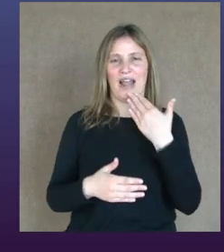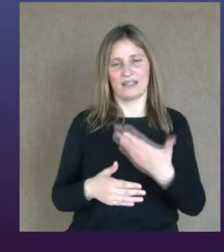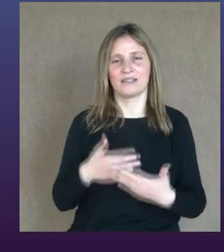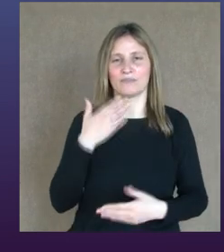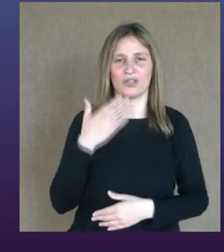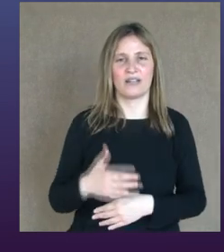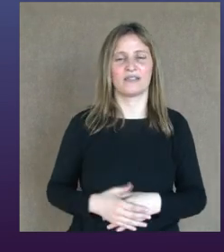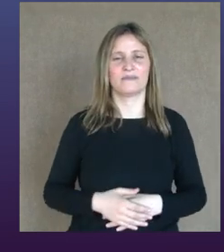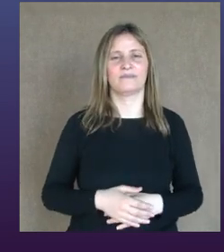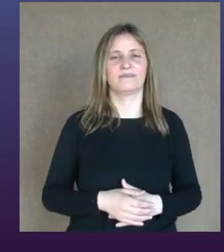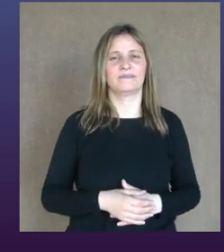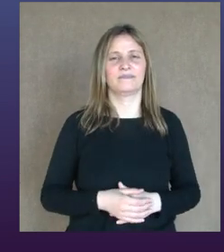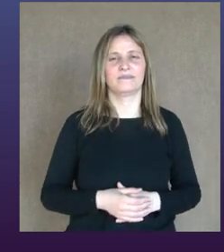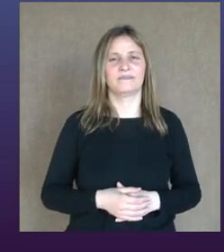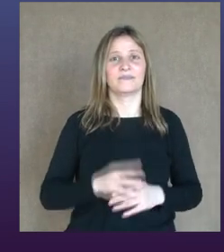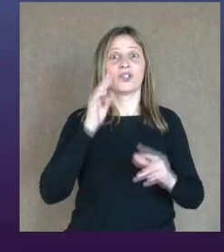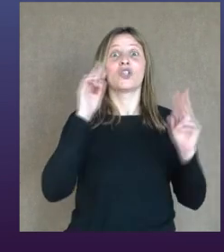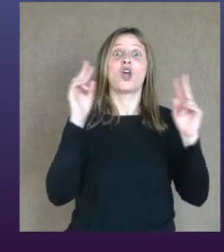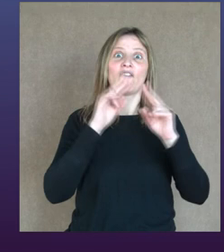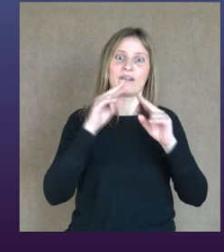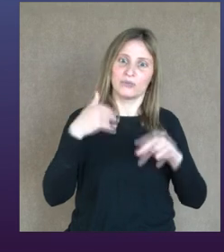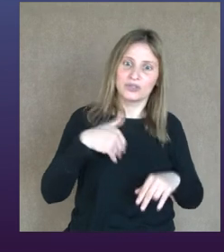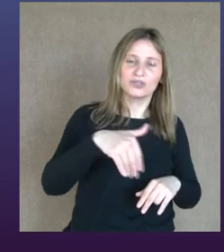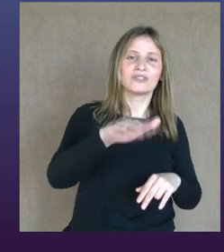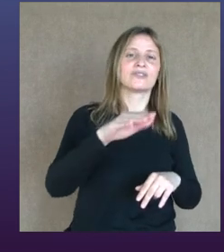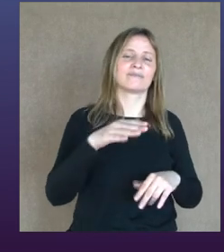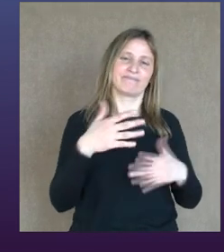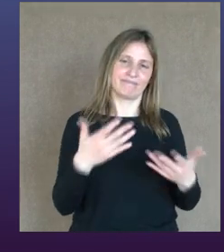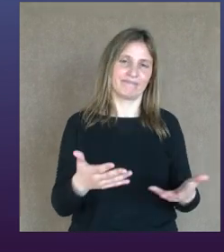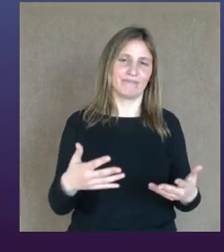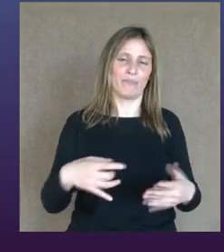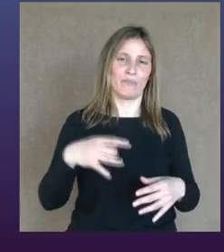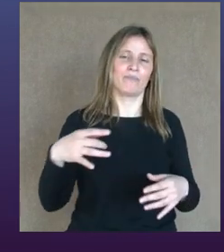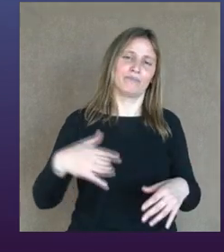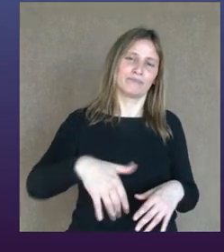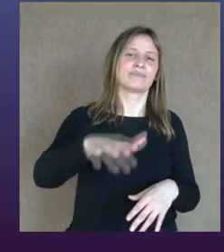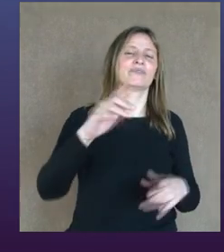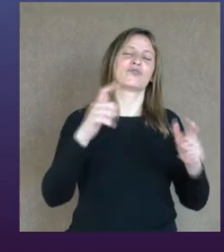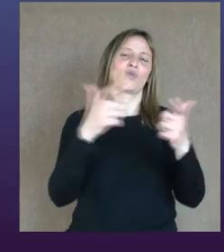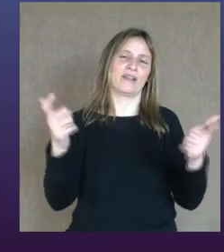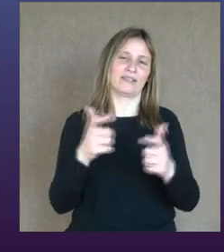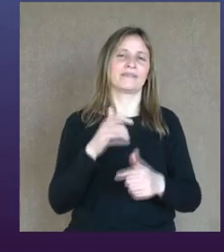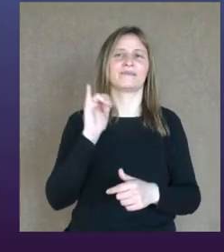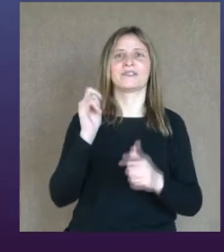vos. No, gracias. Sí, muchas gracias a vos. Y nos vemos en cualquier momento.